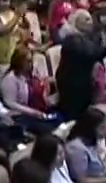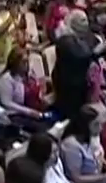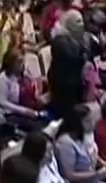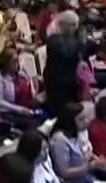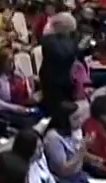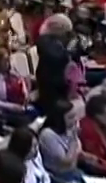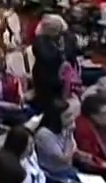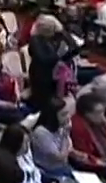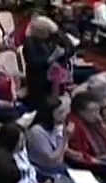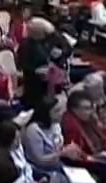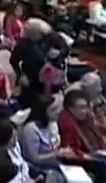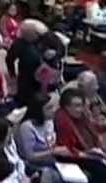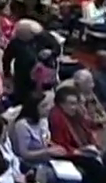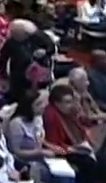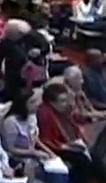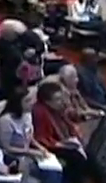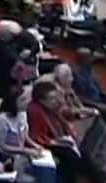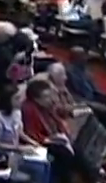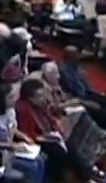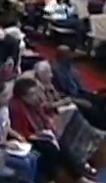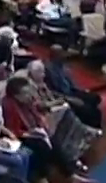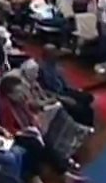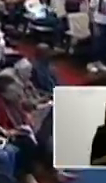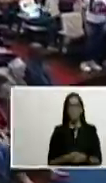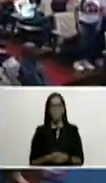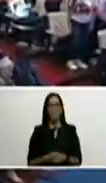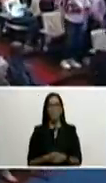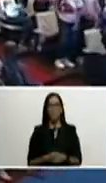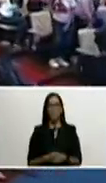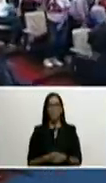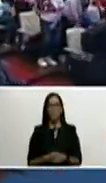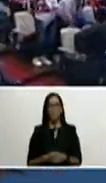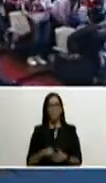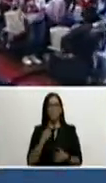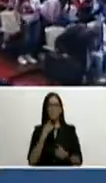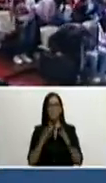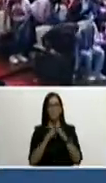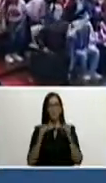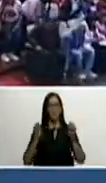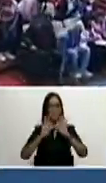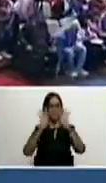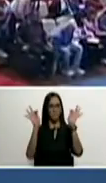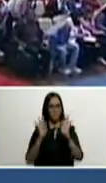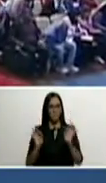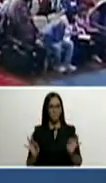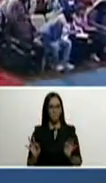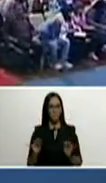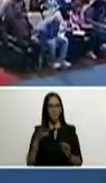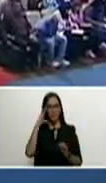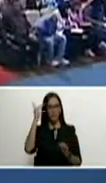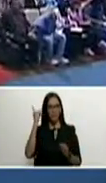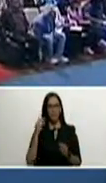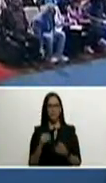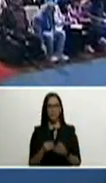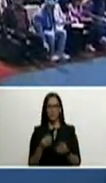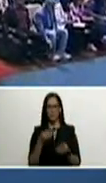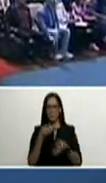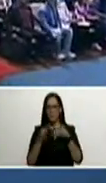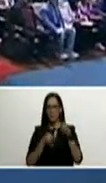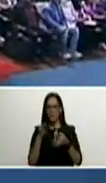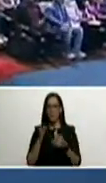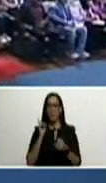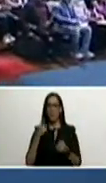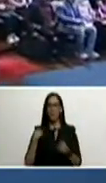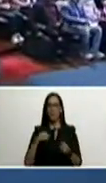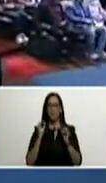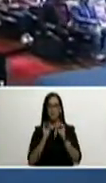Doctora Delcy, tiene esta responsabilidad. ¿Qué me dice de todos estos mecanismos? Porque también tengo que